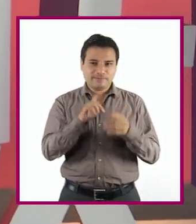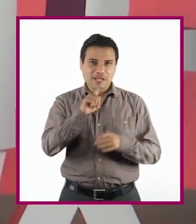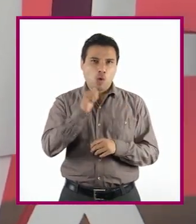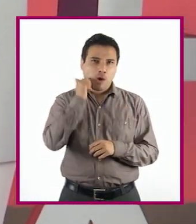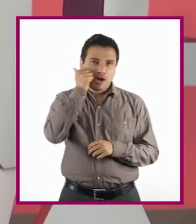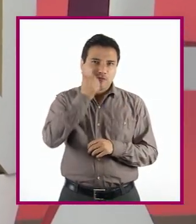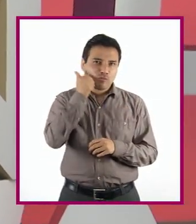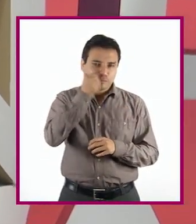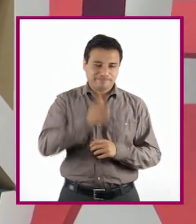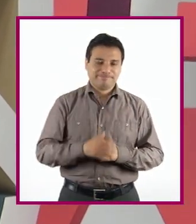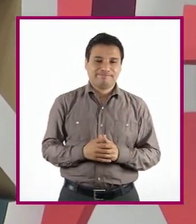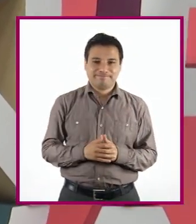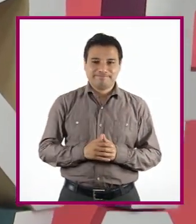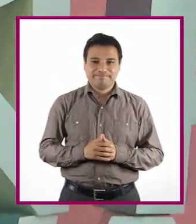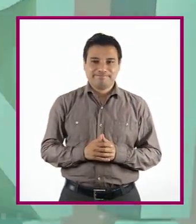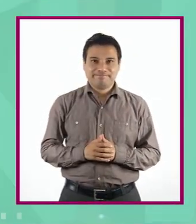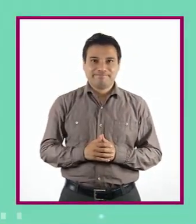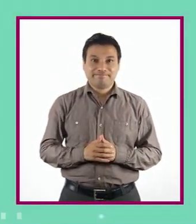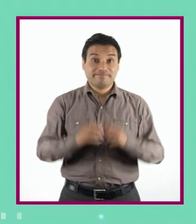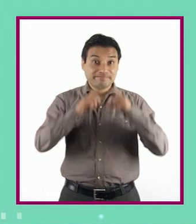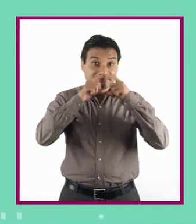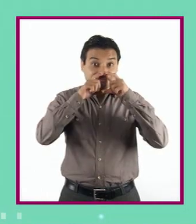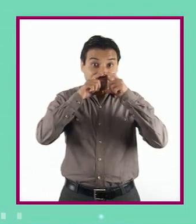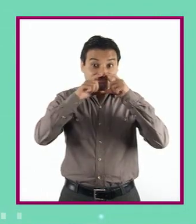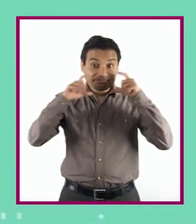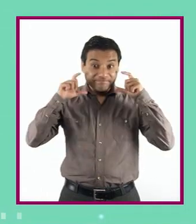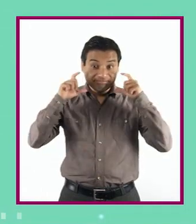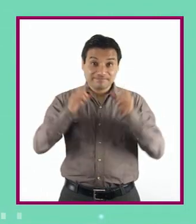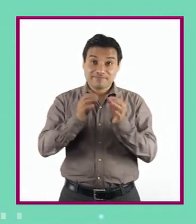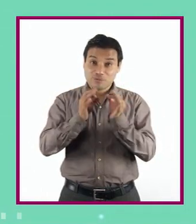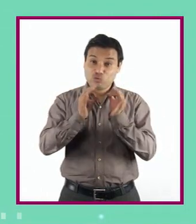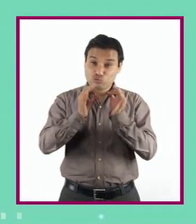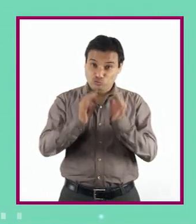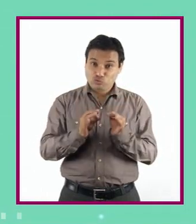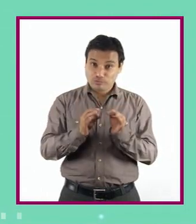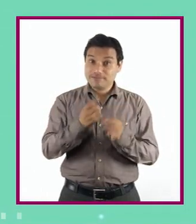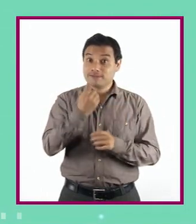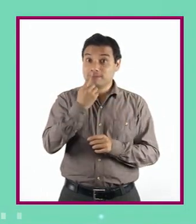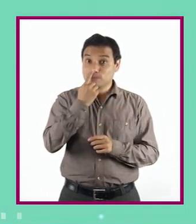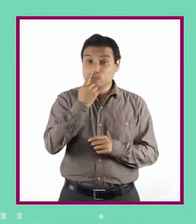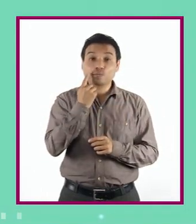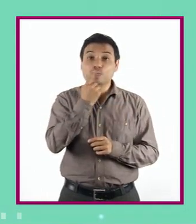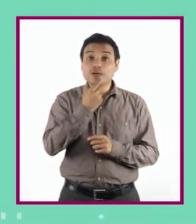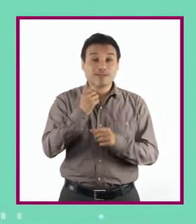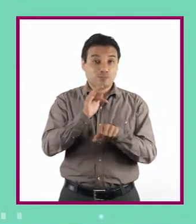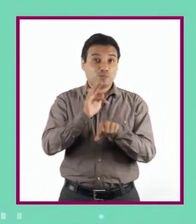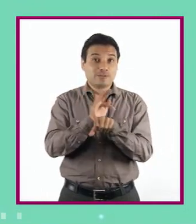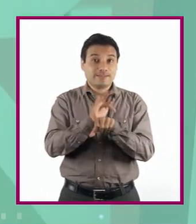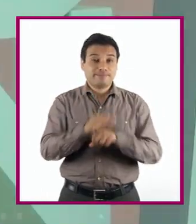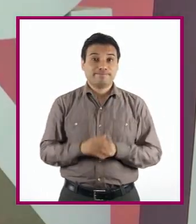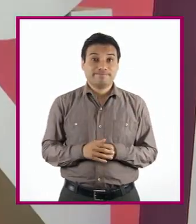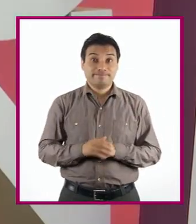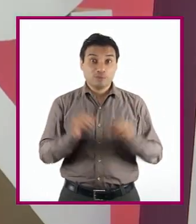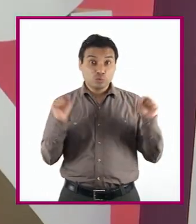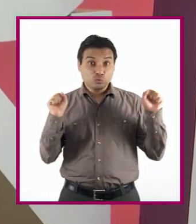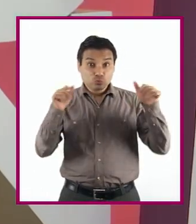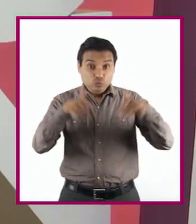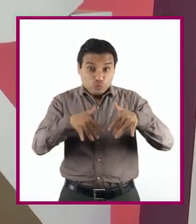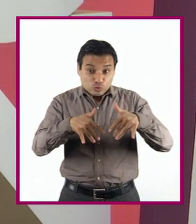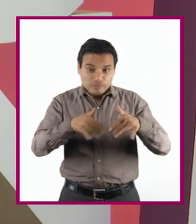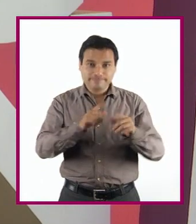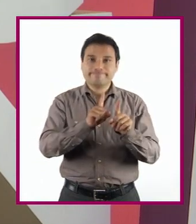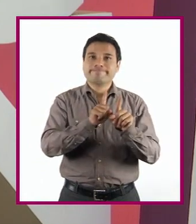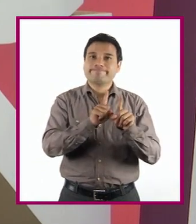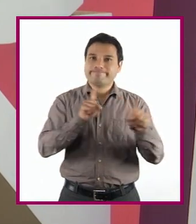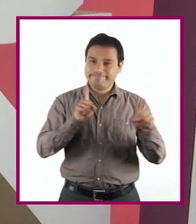agua y abundante jabón, usando el cubrebocas de manera correcta, de forma que cubra nariz y boca. Y aunque juntos, guardar